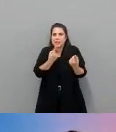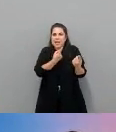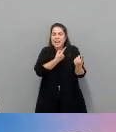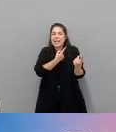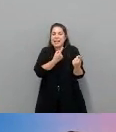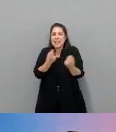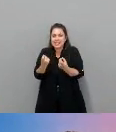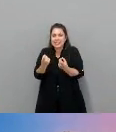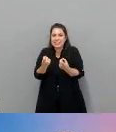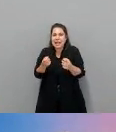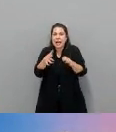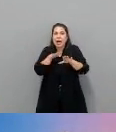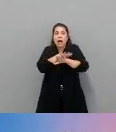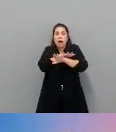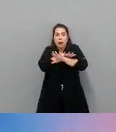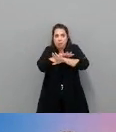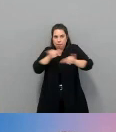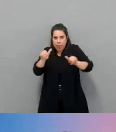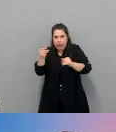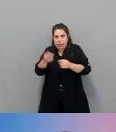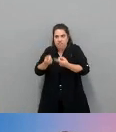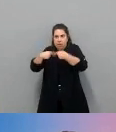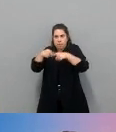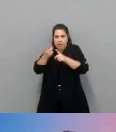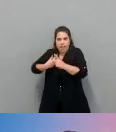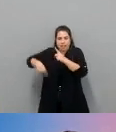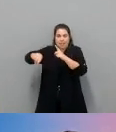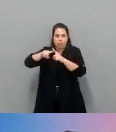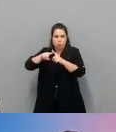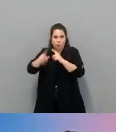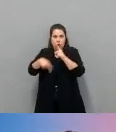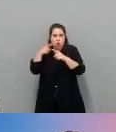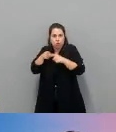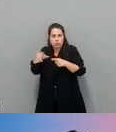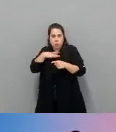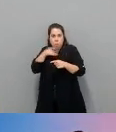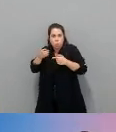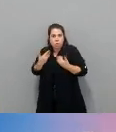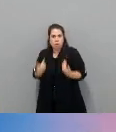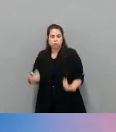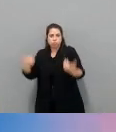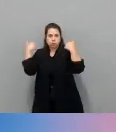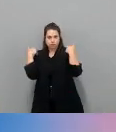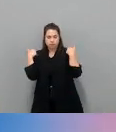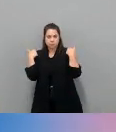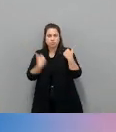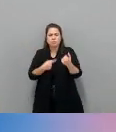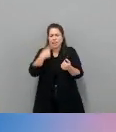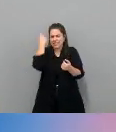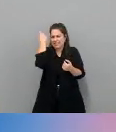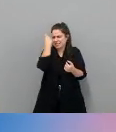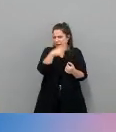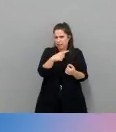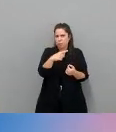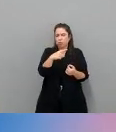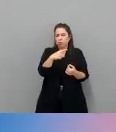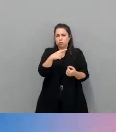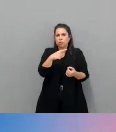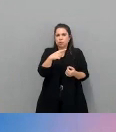de alguna manera revertido a las familias para que puedan asumirlo, ¿no? Somos conocedores y conscientes de que